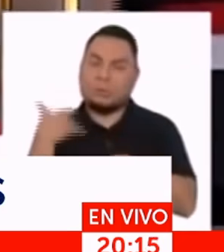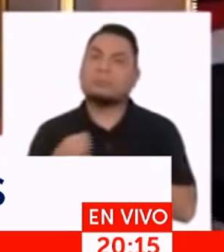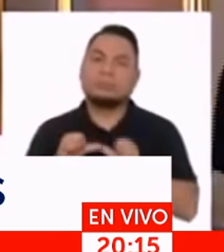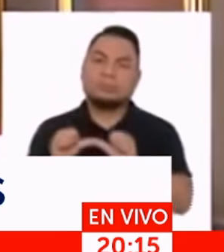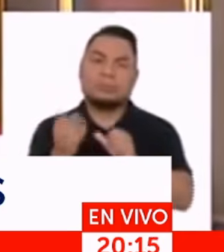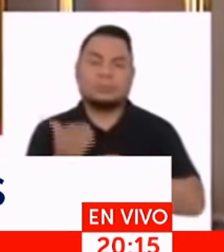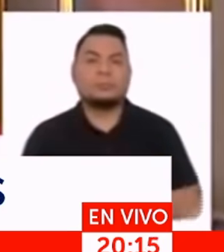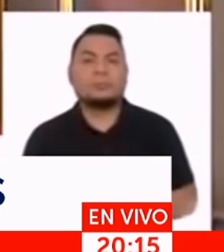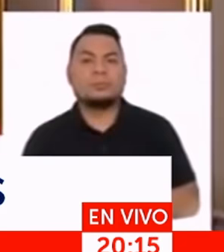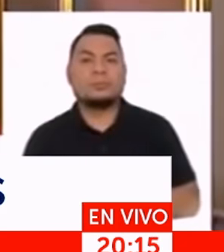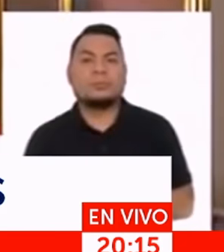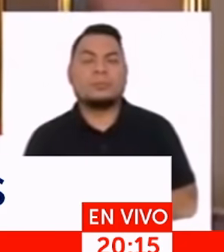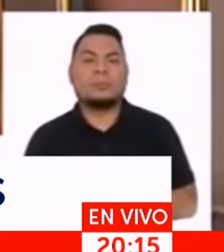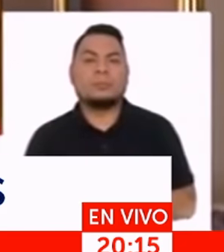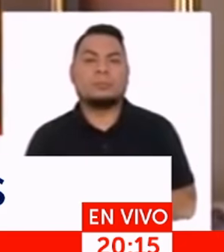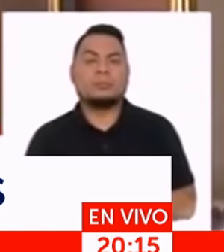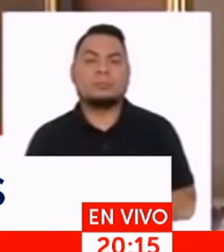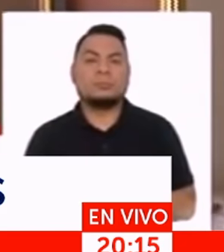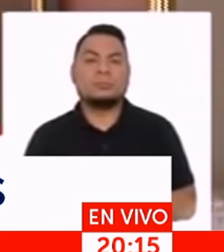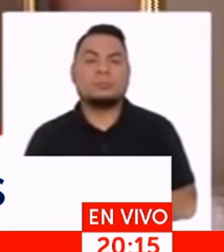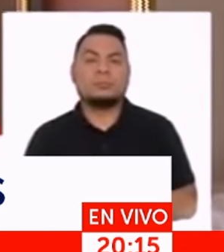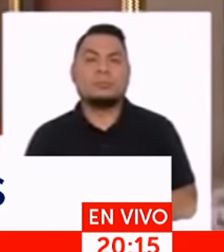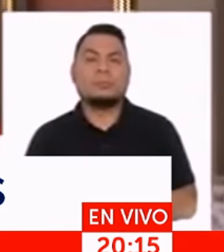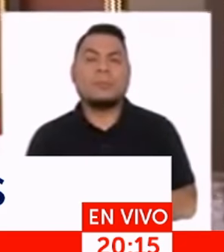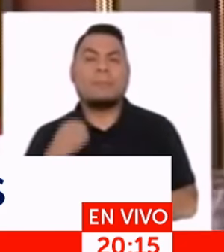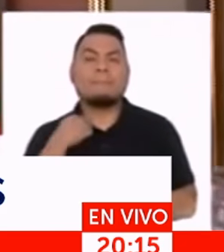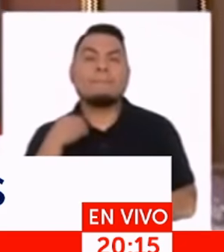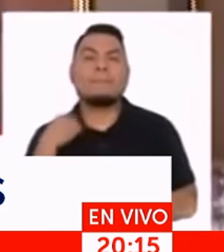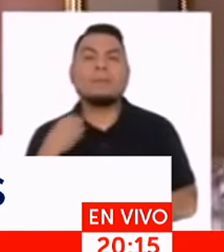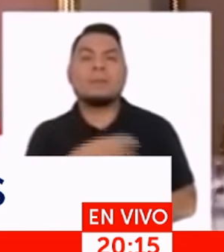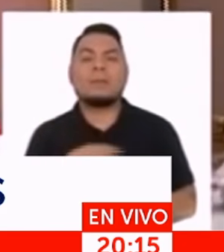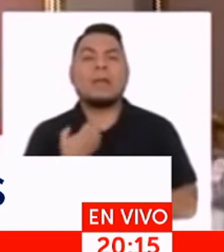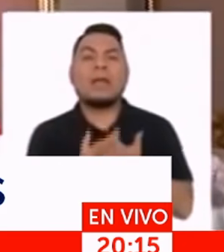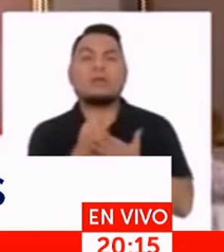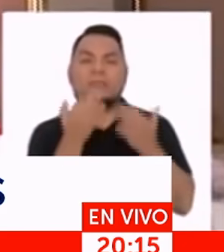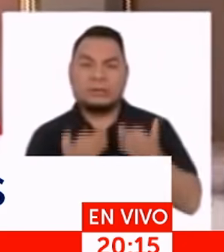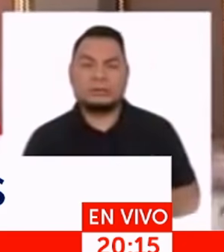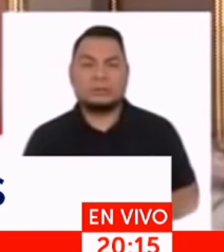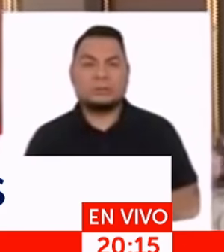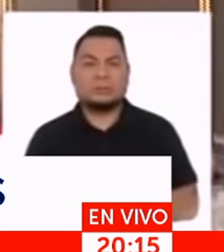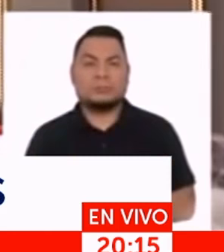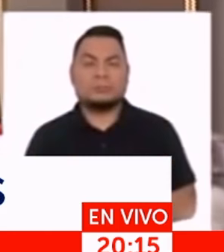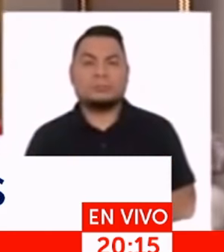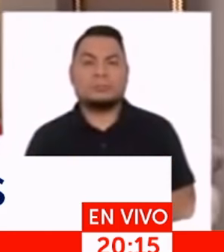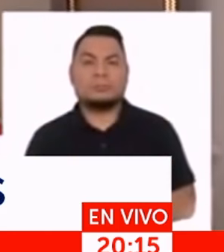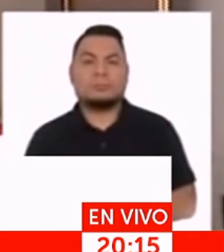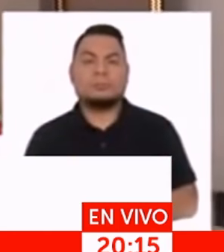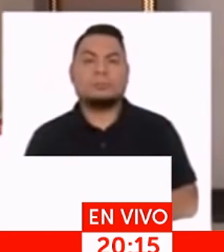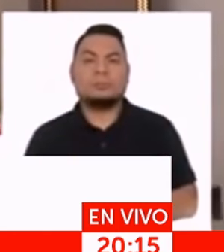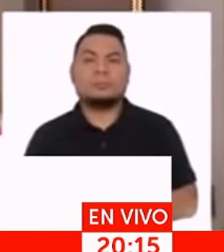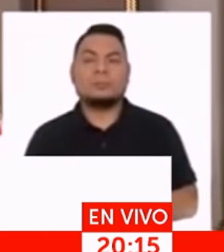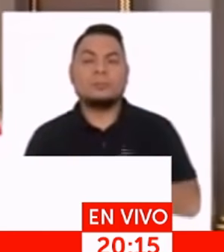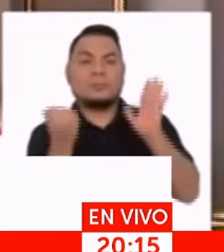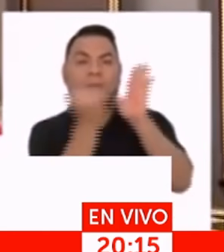Ayala, es ratificado en el cargo en la cartera de Defensa. Continuemos entonces con lo que será ya la juramentación